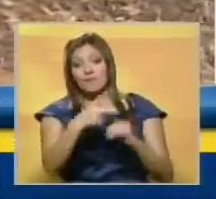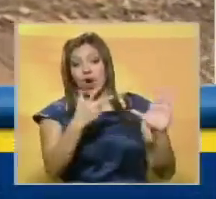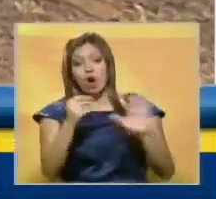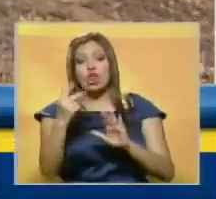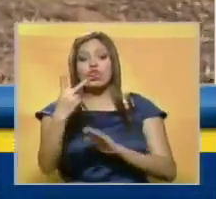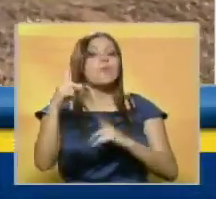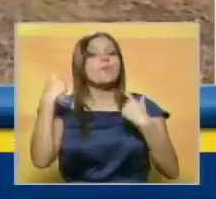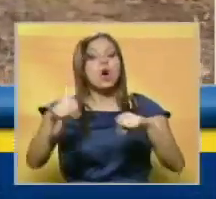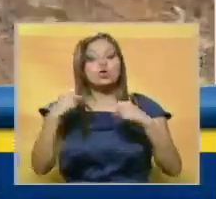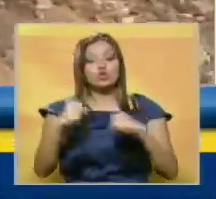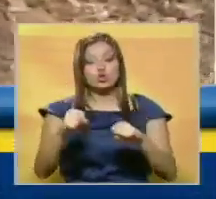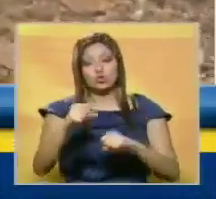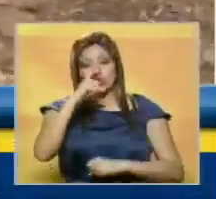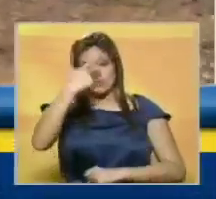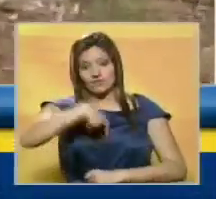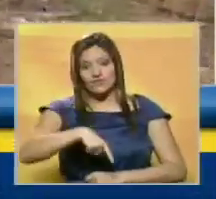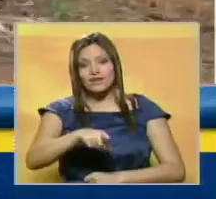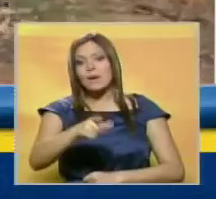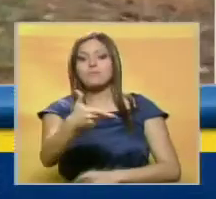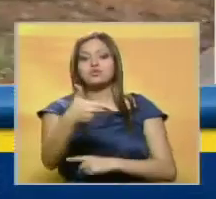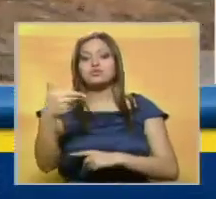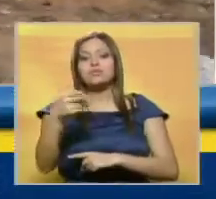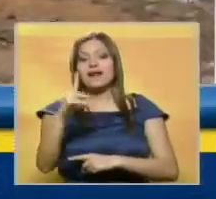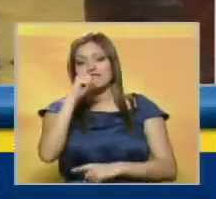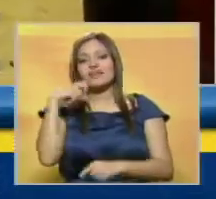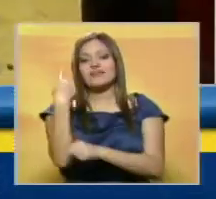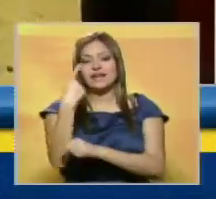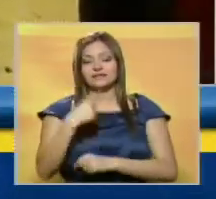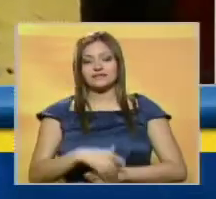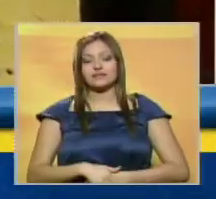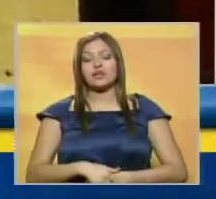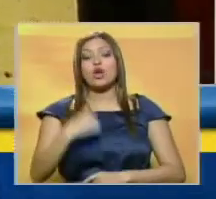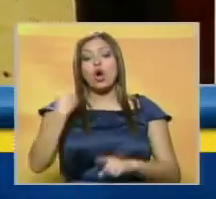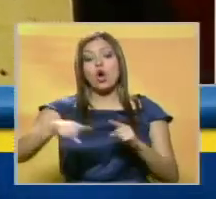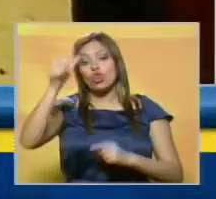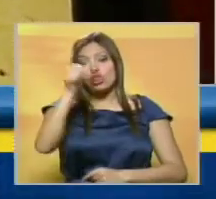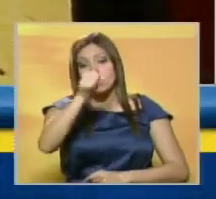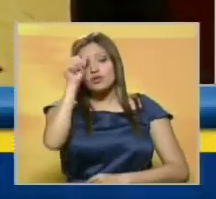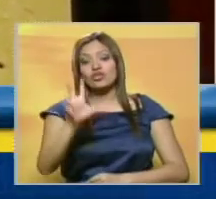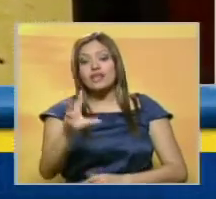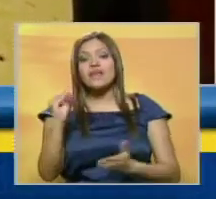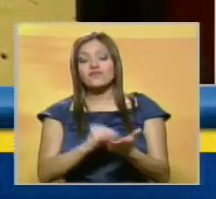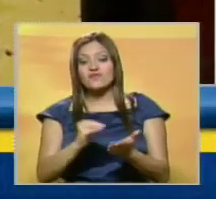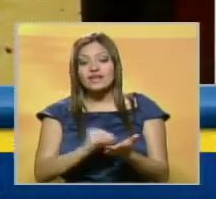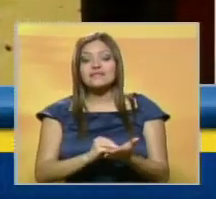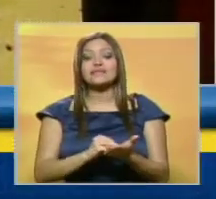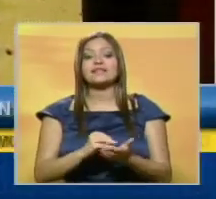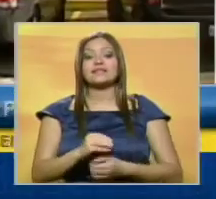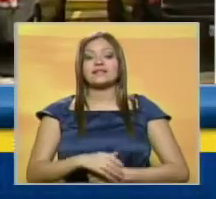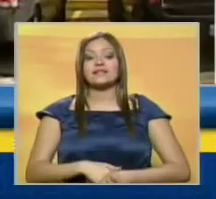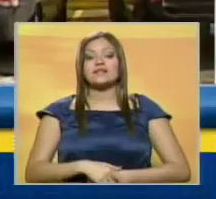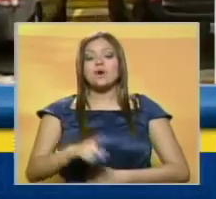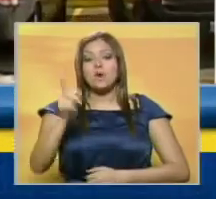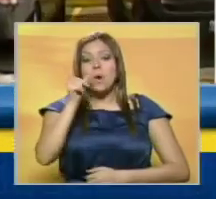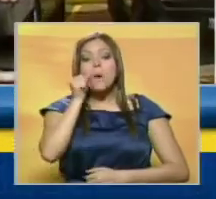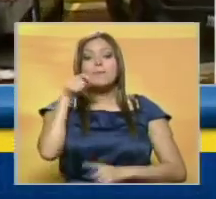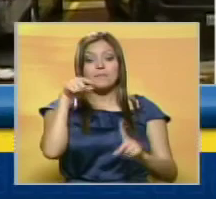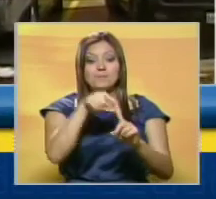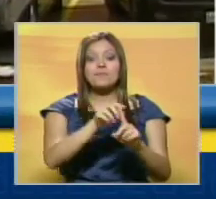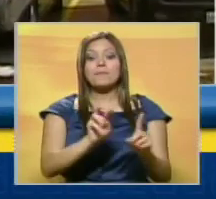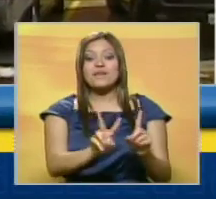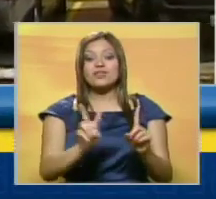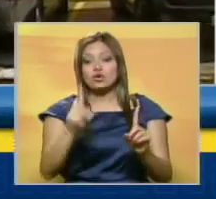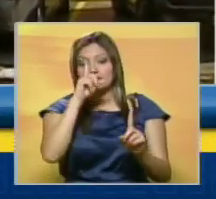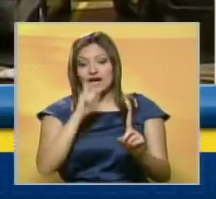2 motorizados que le dispararon. Se presume venganza. Este domingo, de 3 impactos de bala, fue asesinado Edwin González, de